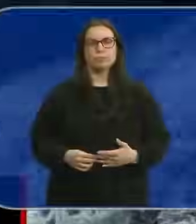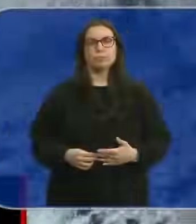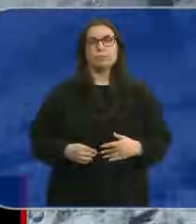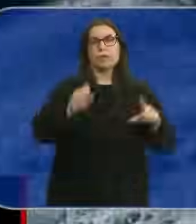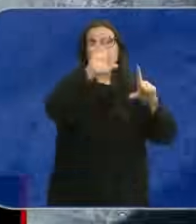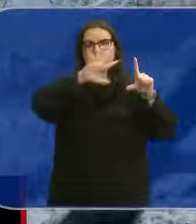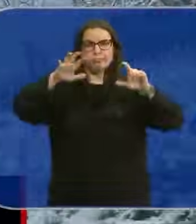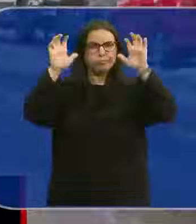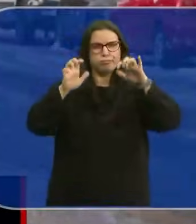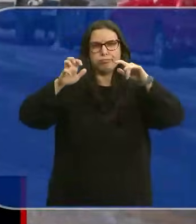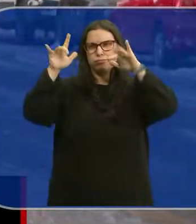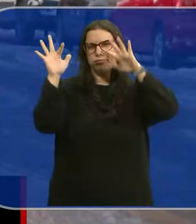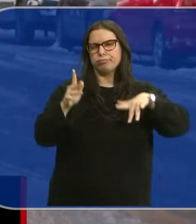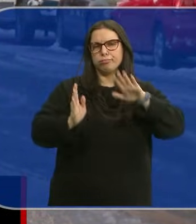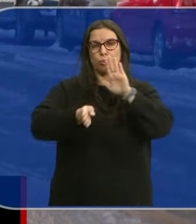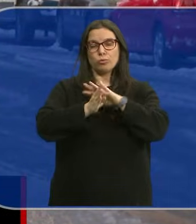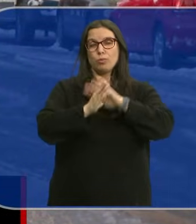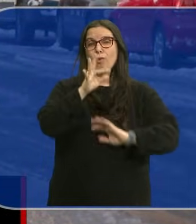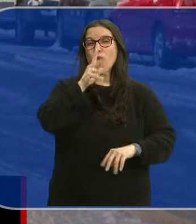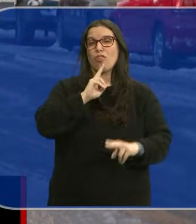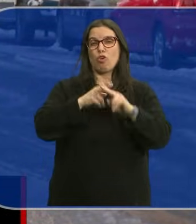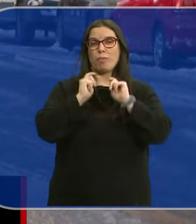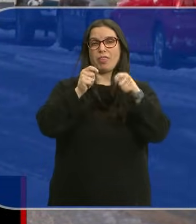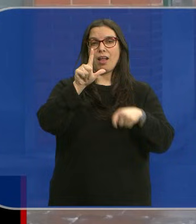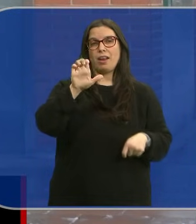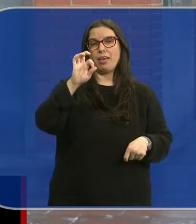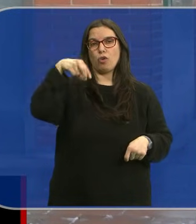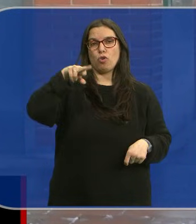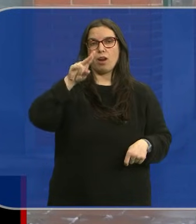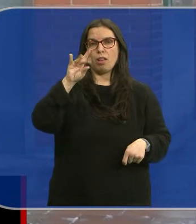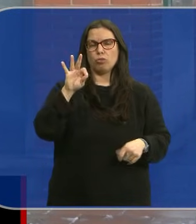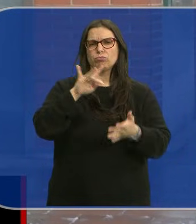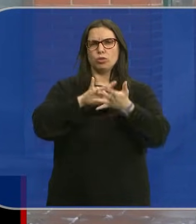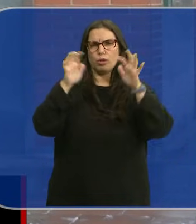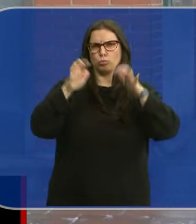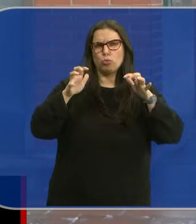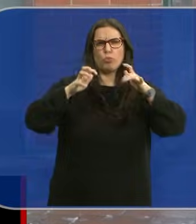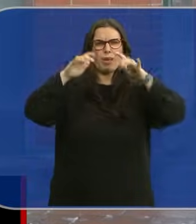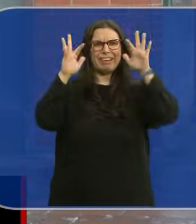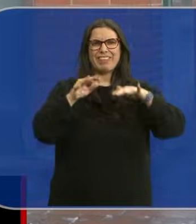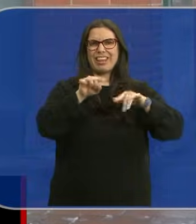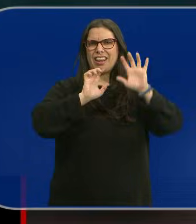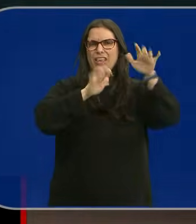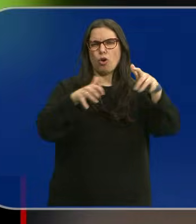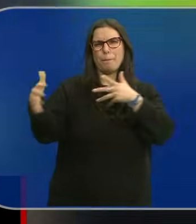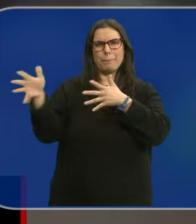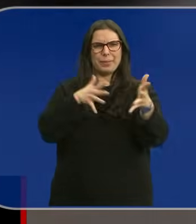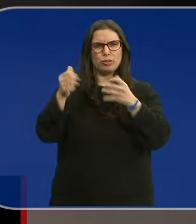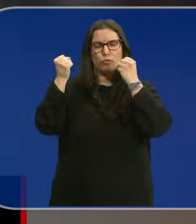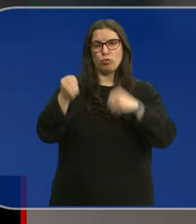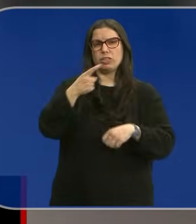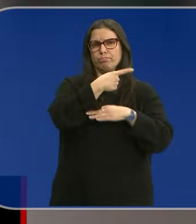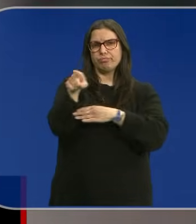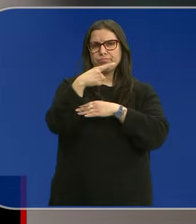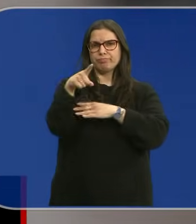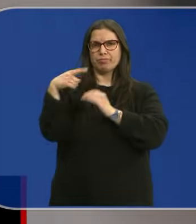Las borrascas no dan tregua. Leonardo nos está dejando mucha lluvia en Castilla y León y viento y sobre todo nieve en León. Hemos visto camiones